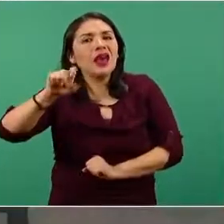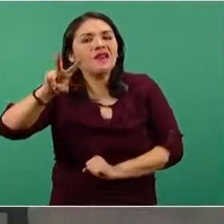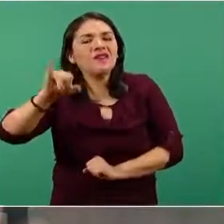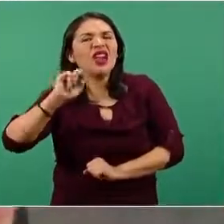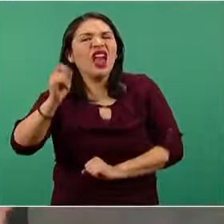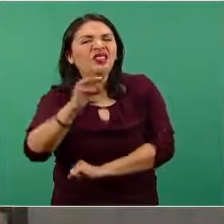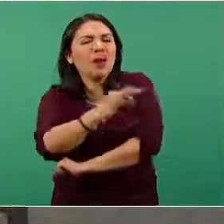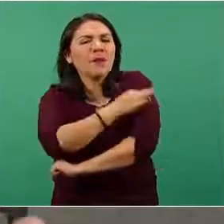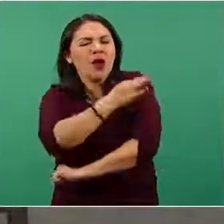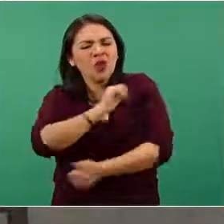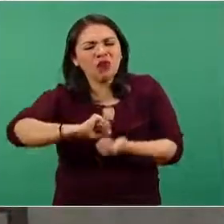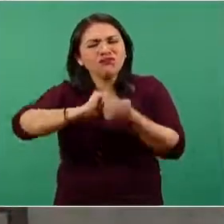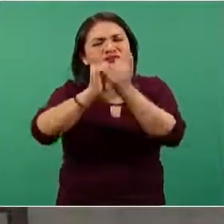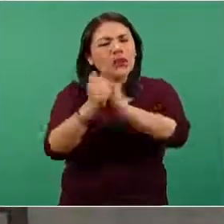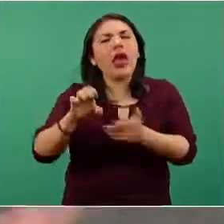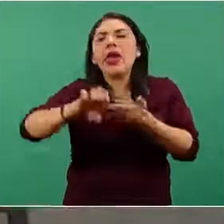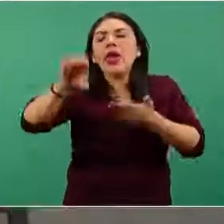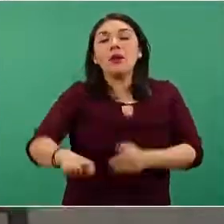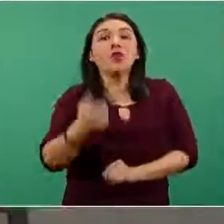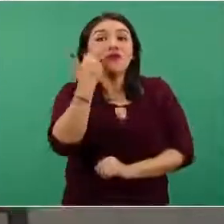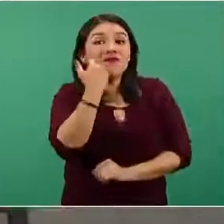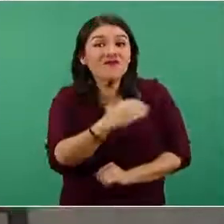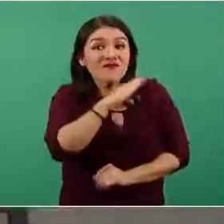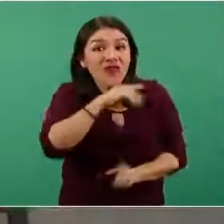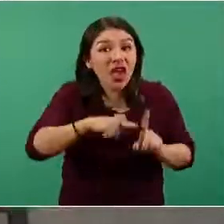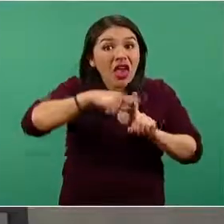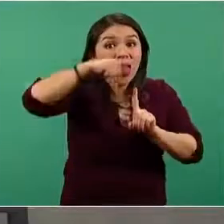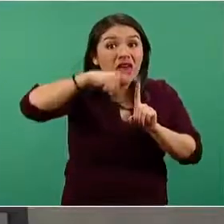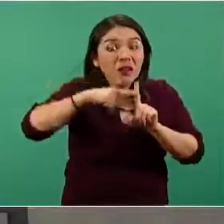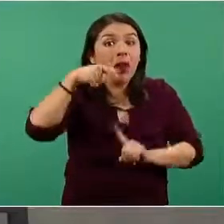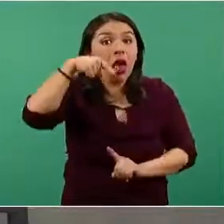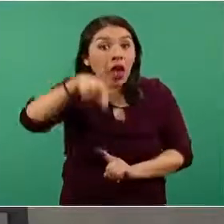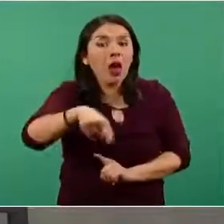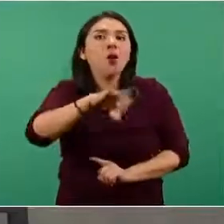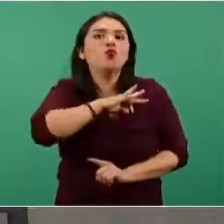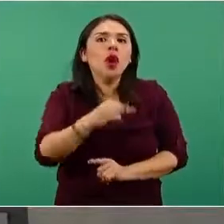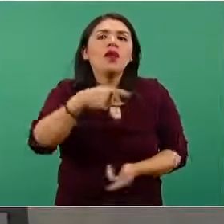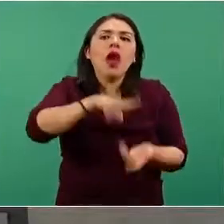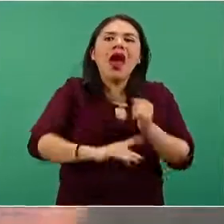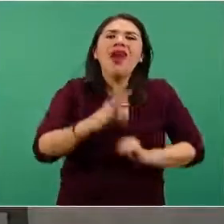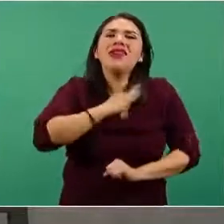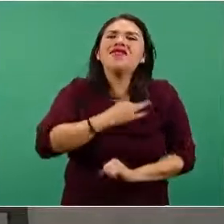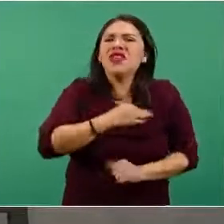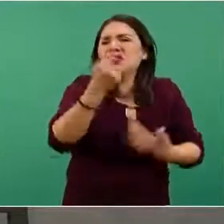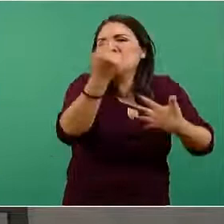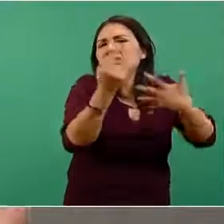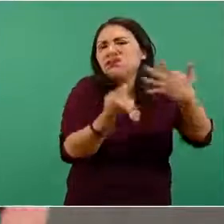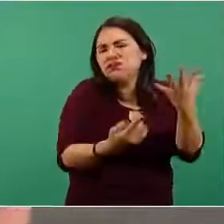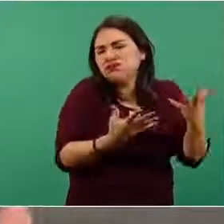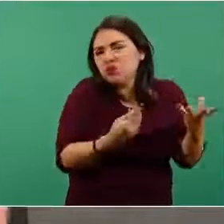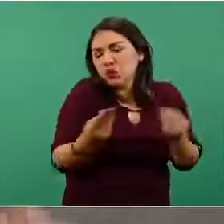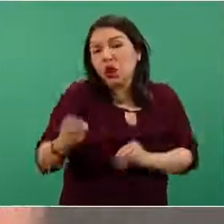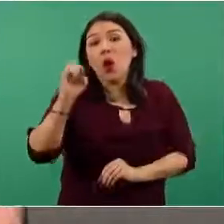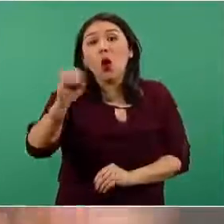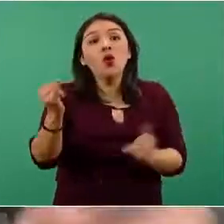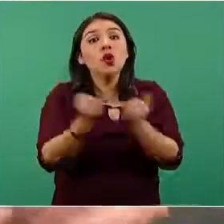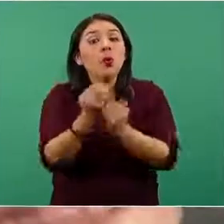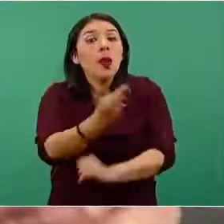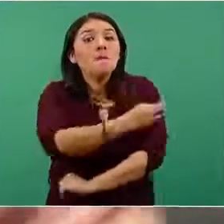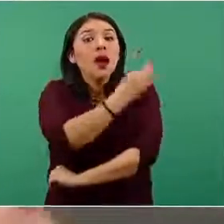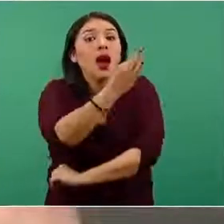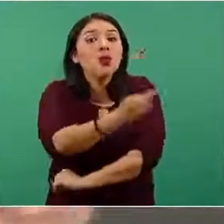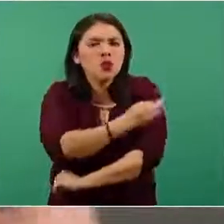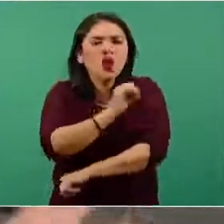vacunación. Por ejemplo, la fiebre es causada por muchas infecciones, pero las vacunas también, en un